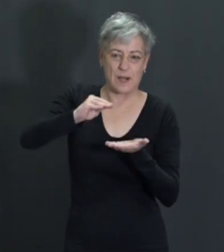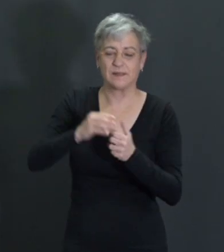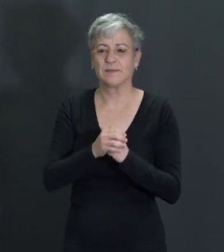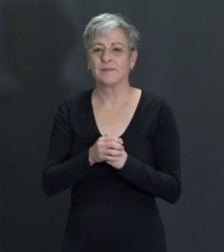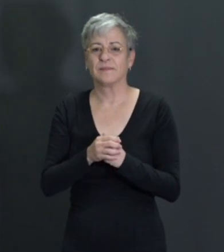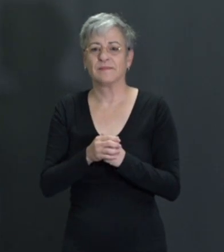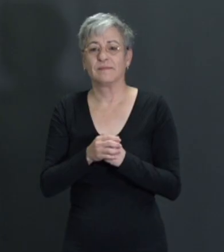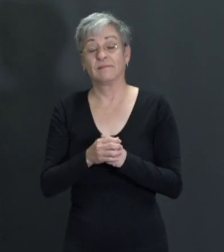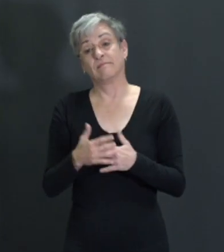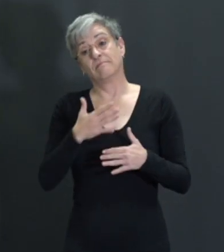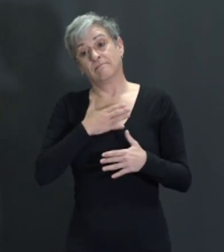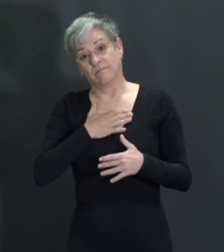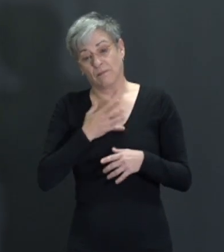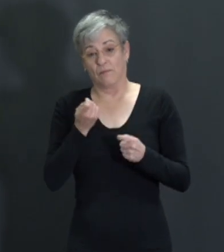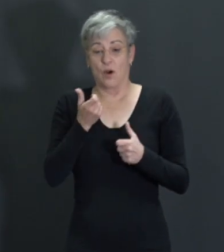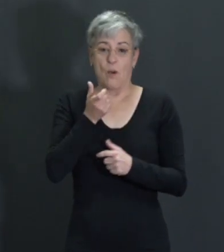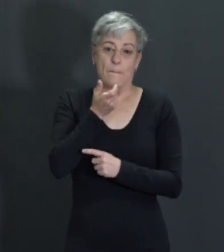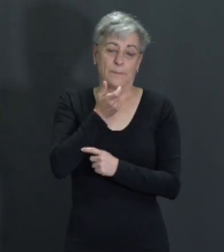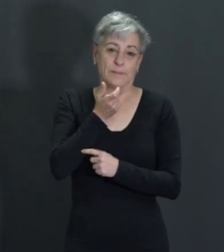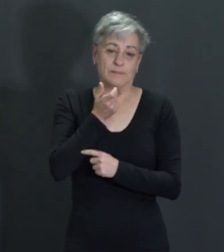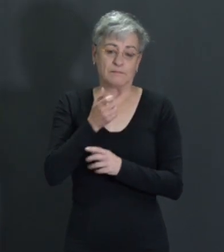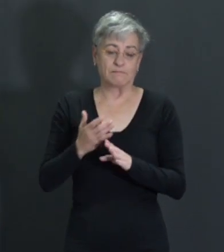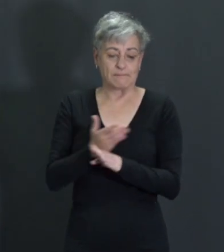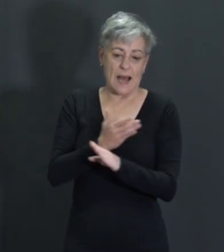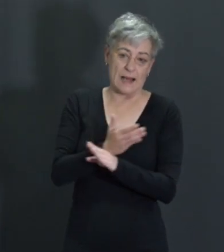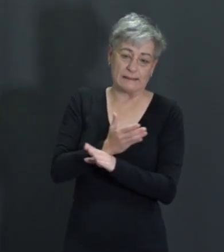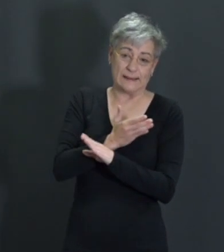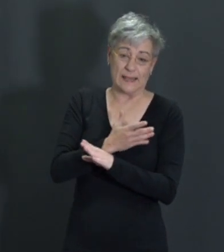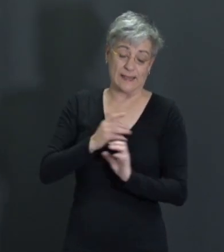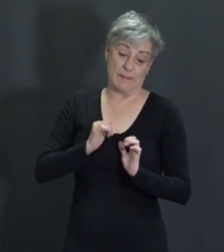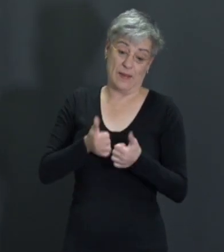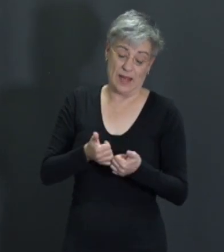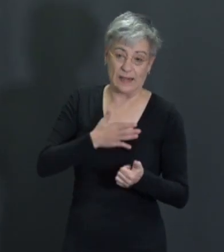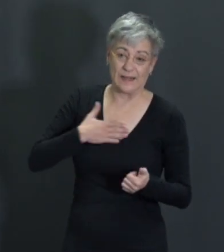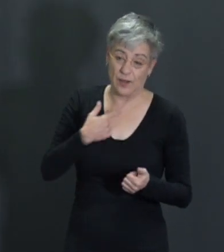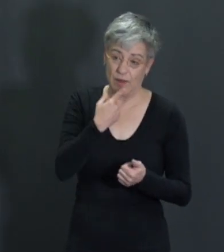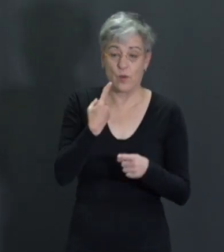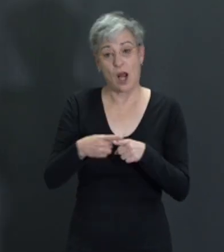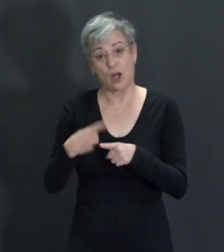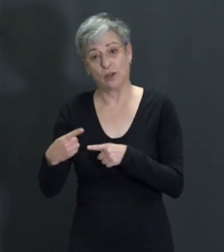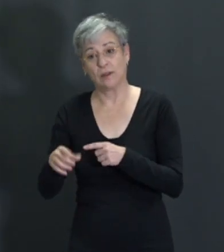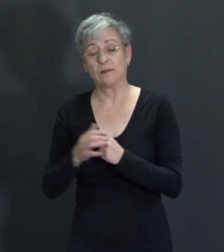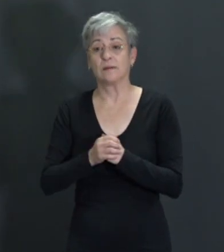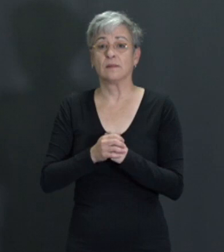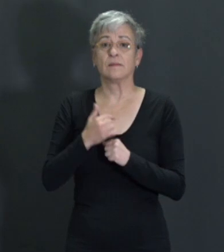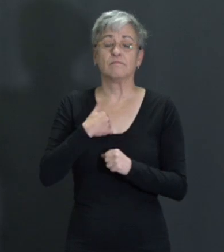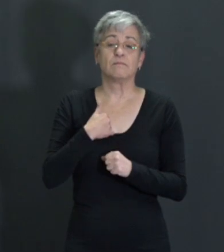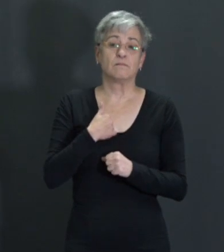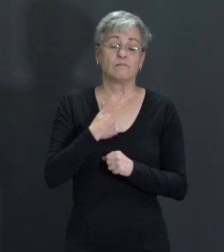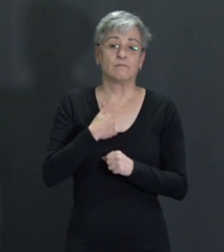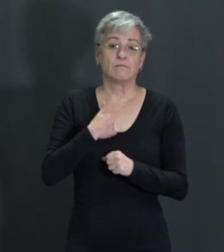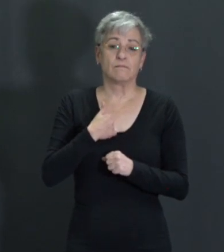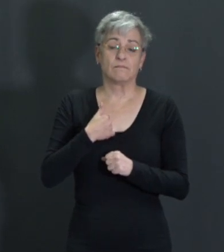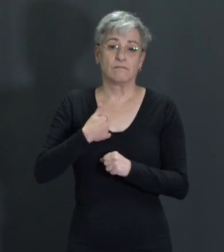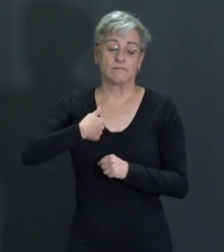Bueno, me vais a permitir unas breves palabras antes de dar paso a Maite. Comenzaré por decir que estamos